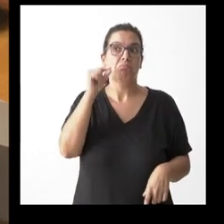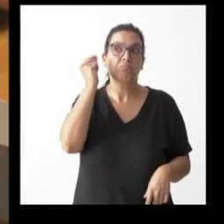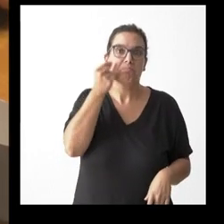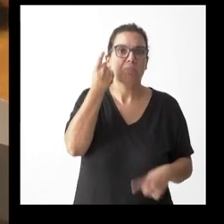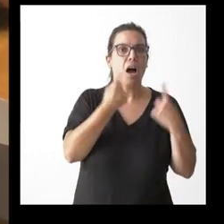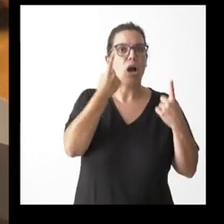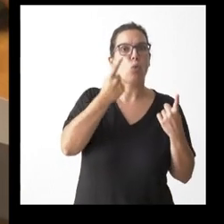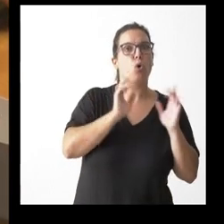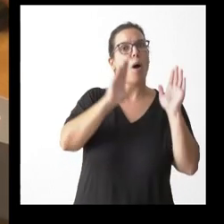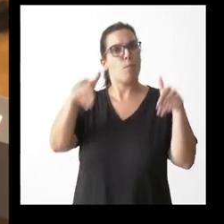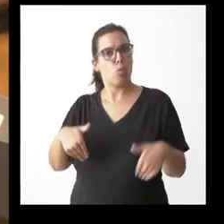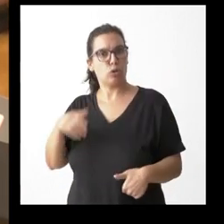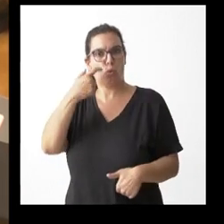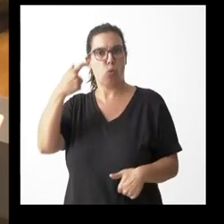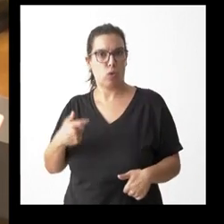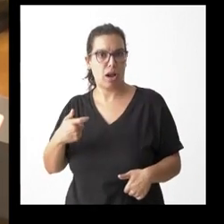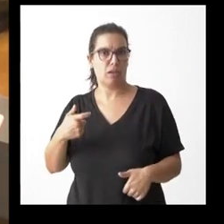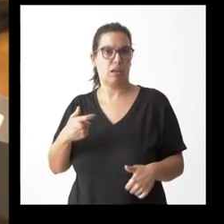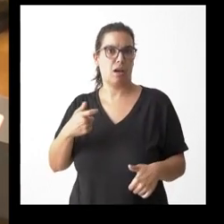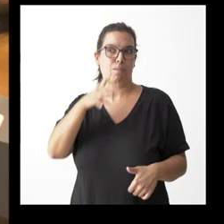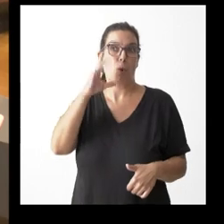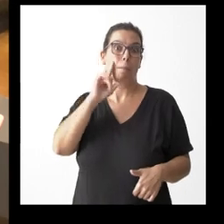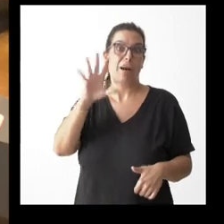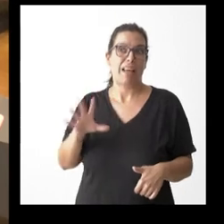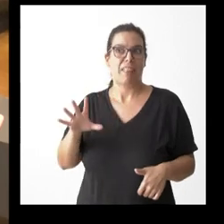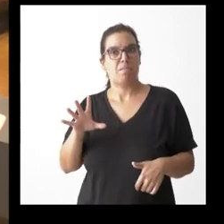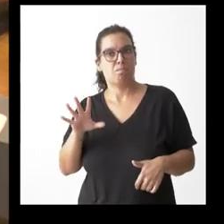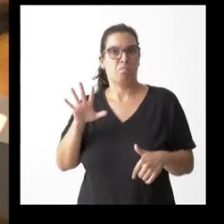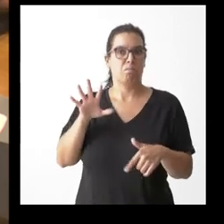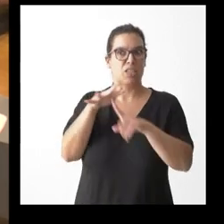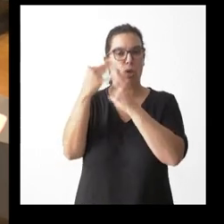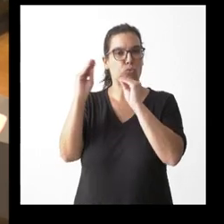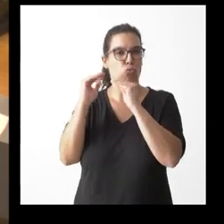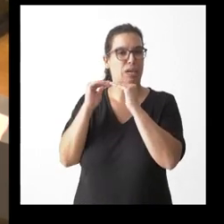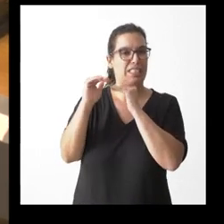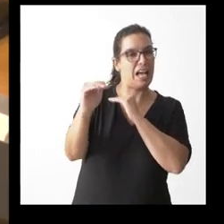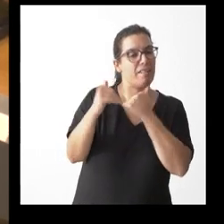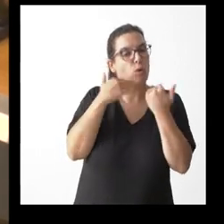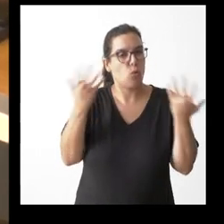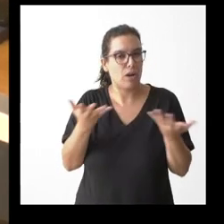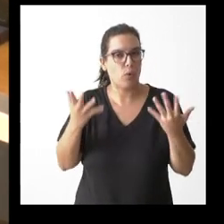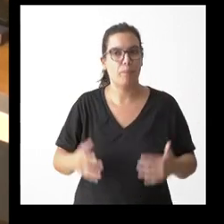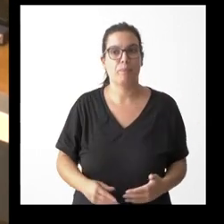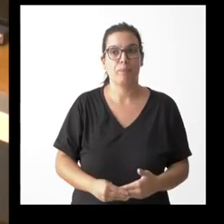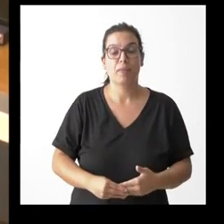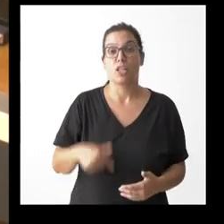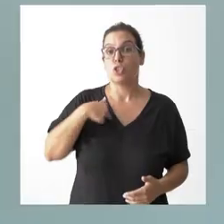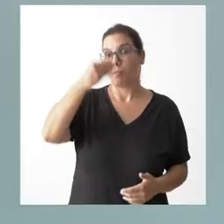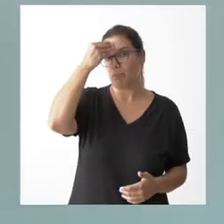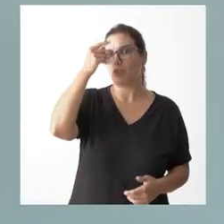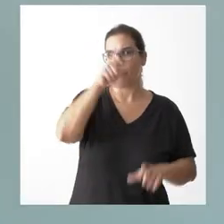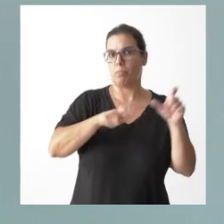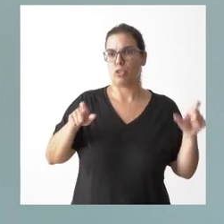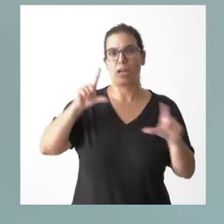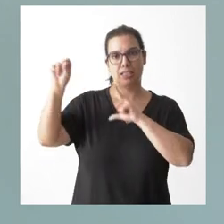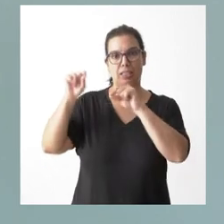que ha regresado a Ucrania al estabilizarse, al haber una sensación de estabilidad del frente y demás. No yo sé. Creo que hay personas que han regresado y otras